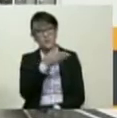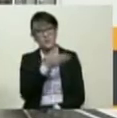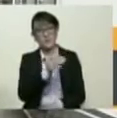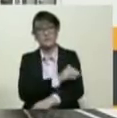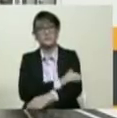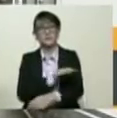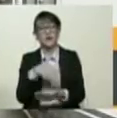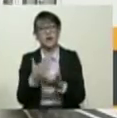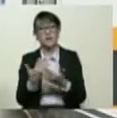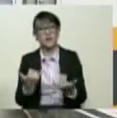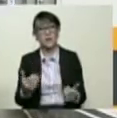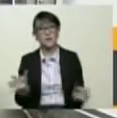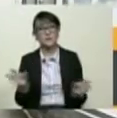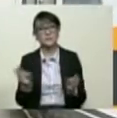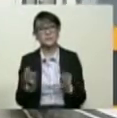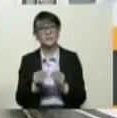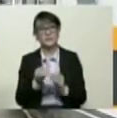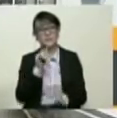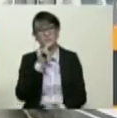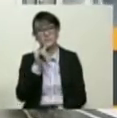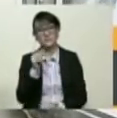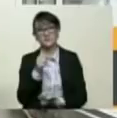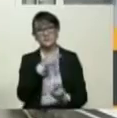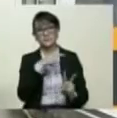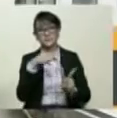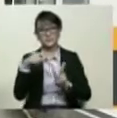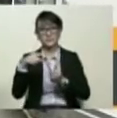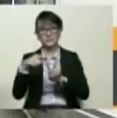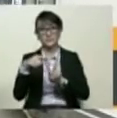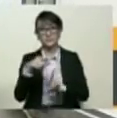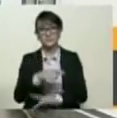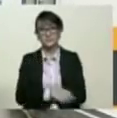Esta es la información que tenemos desde el Consejo Nacional Electoral. Con ella regresamos el contacto a los estudios. Adelante.